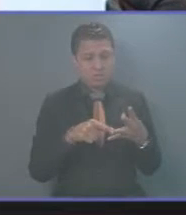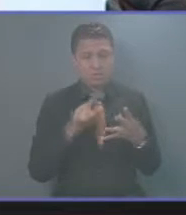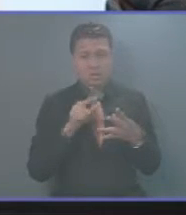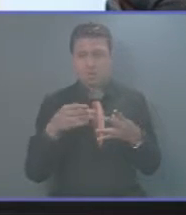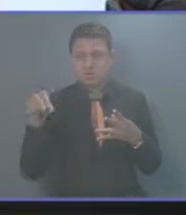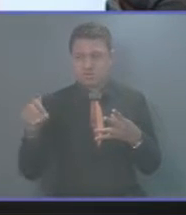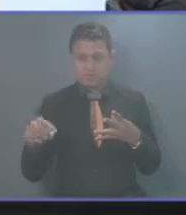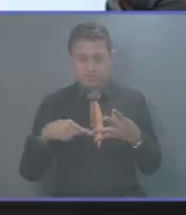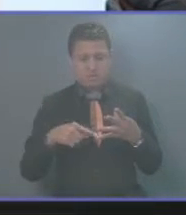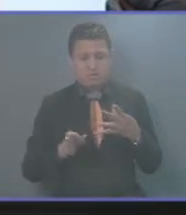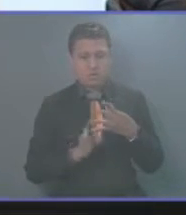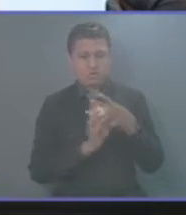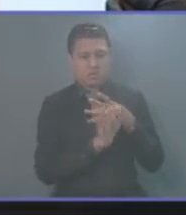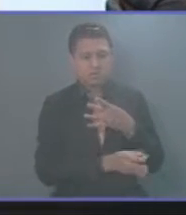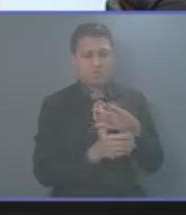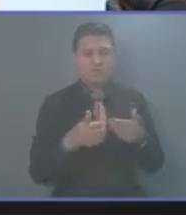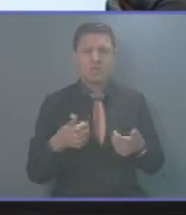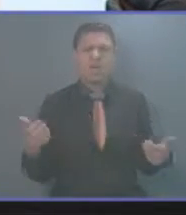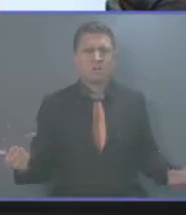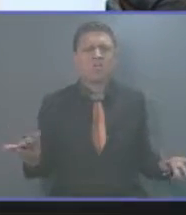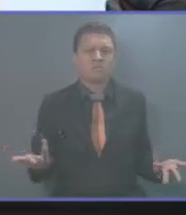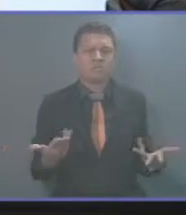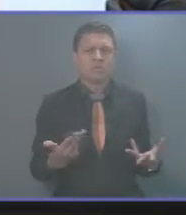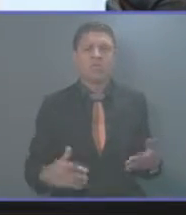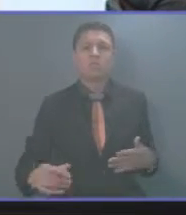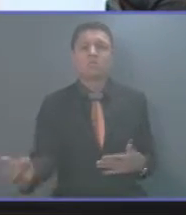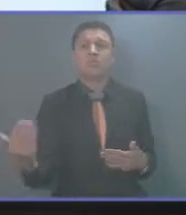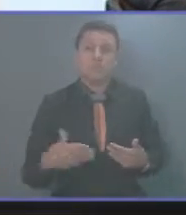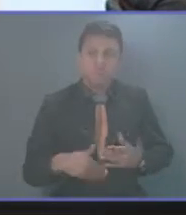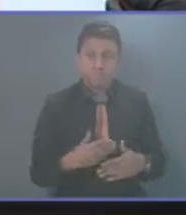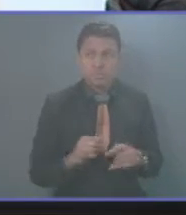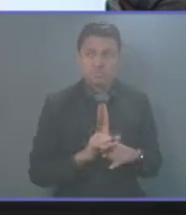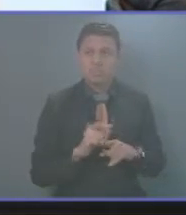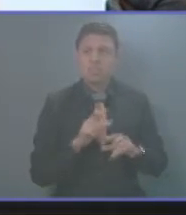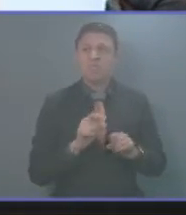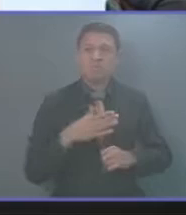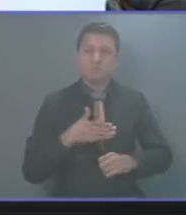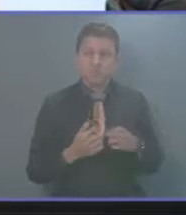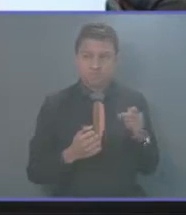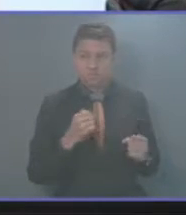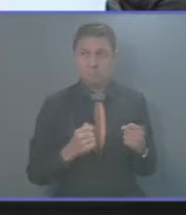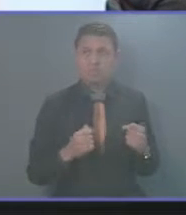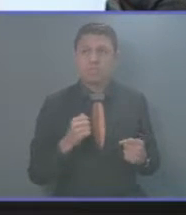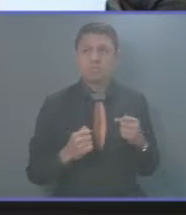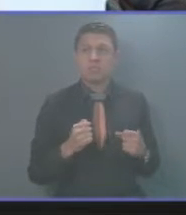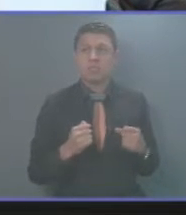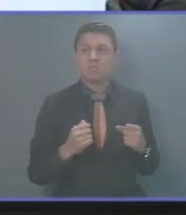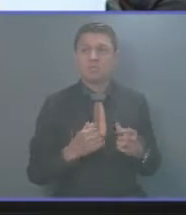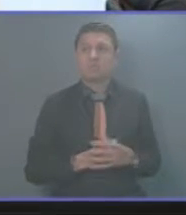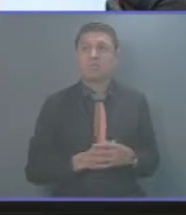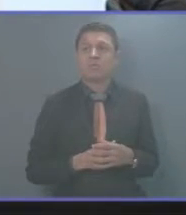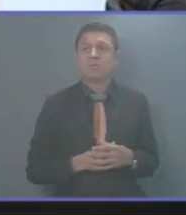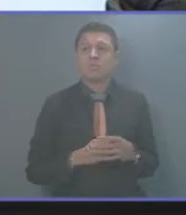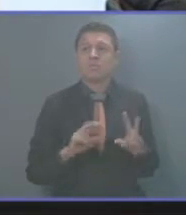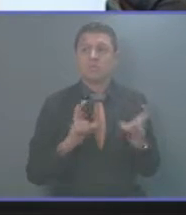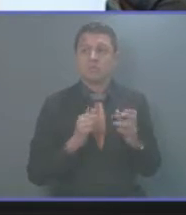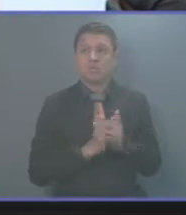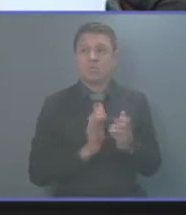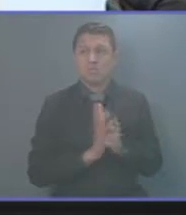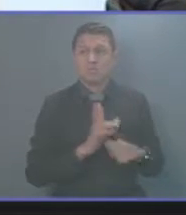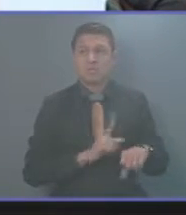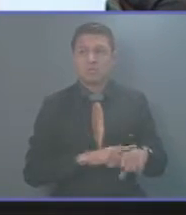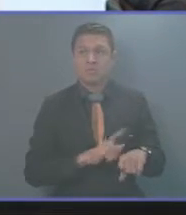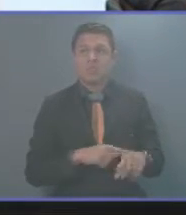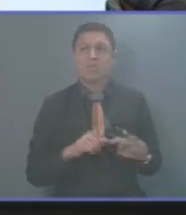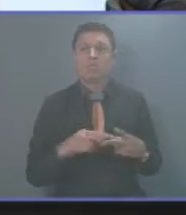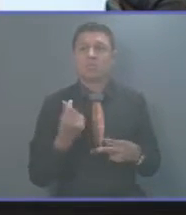práctico para que las personas obtengan su licencia de conducir lo cual repercute en problemas de tiempo y de dinero